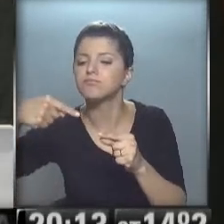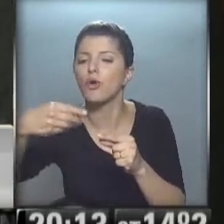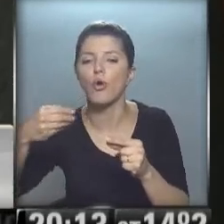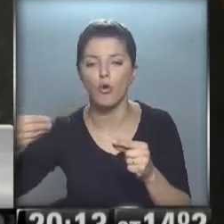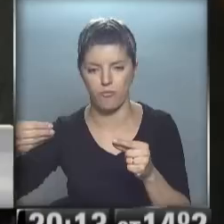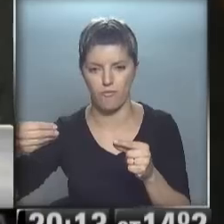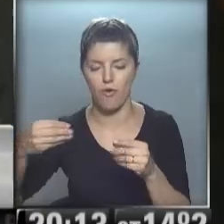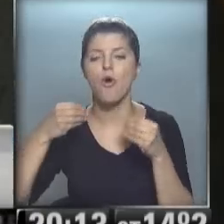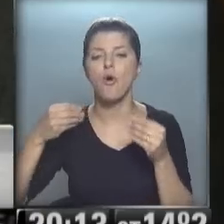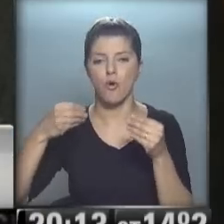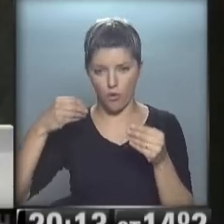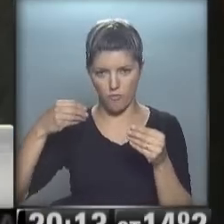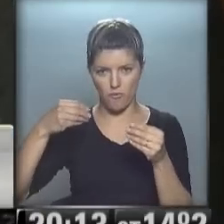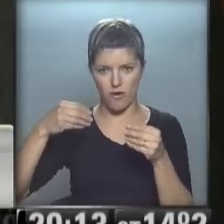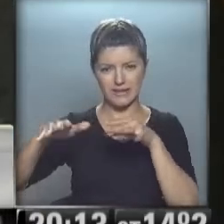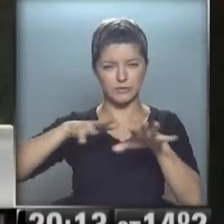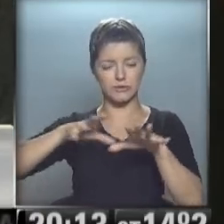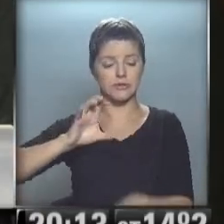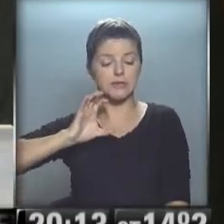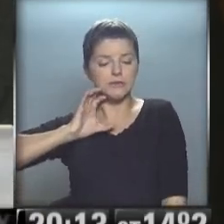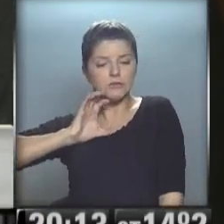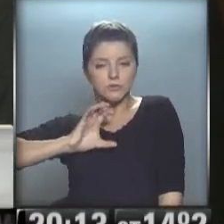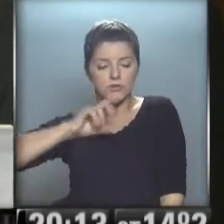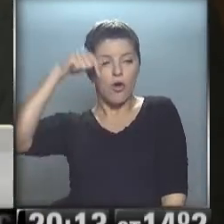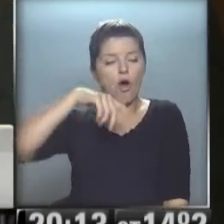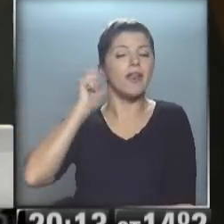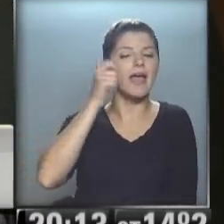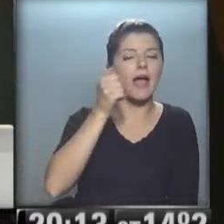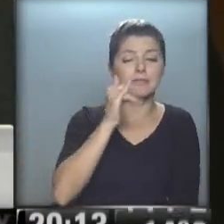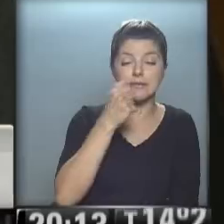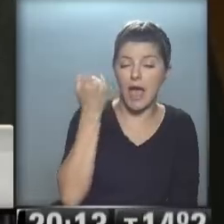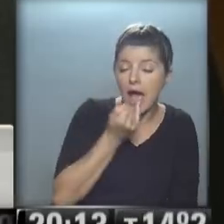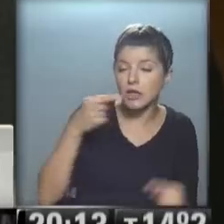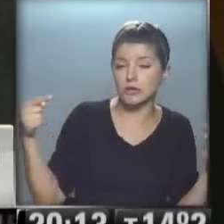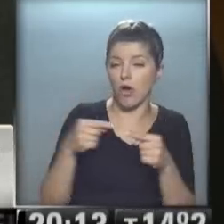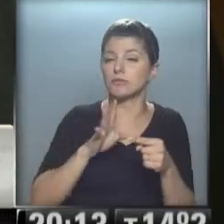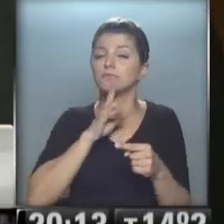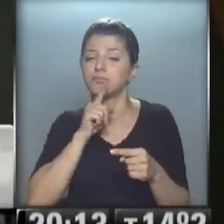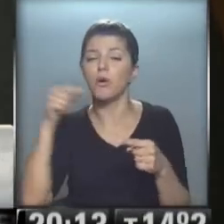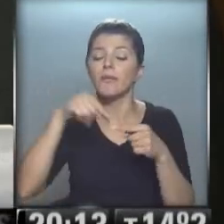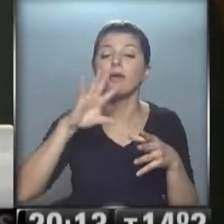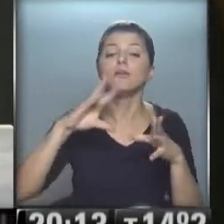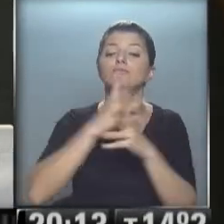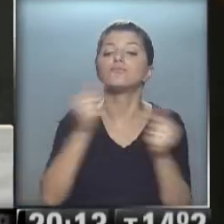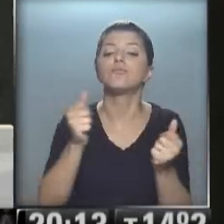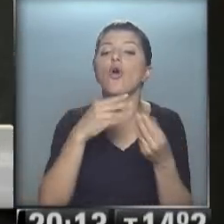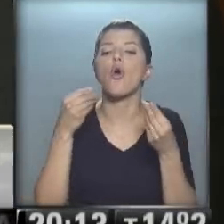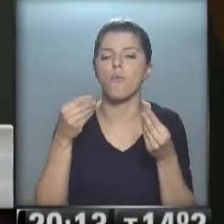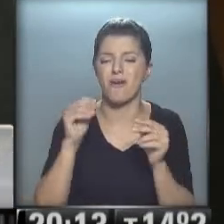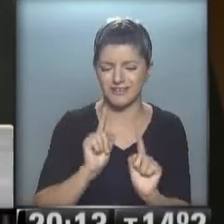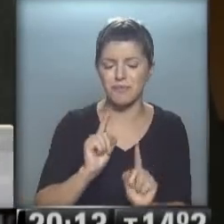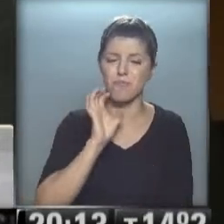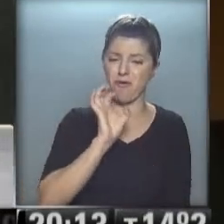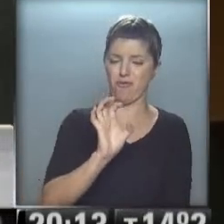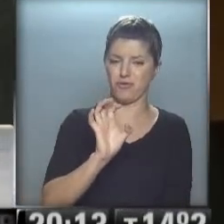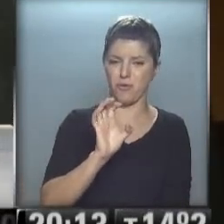vamos a borrar el odio que se ha fomentado y creado con tantos muertos, sobre todo los niños y toda